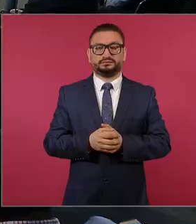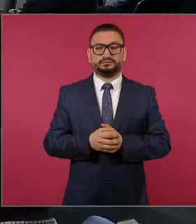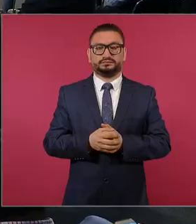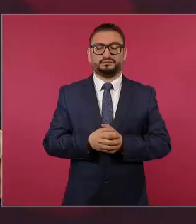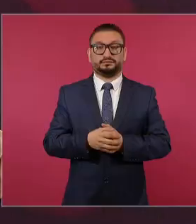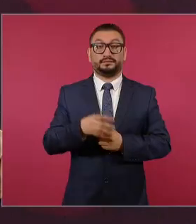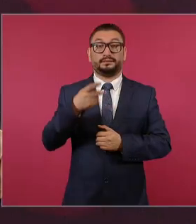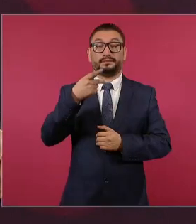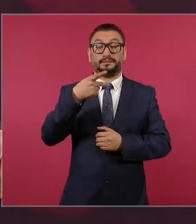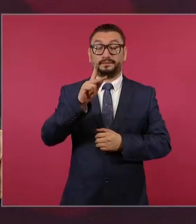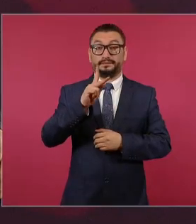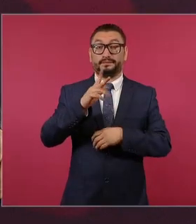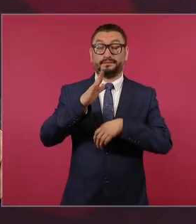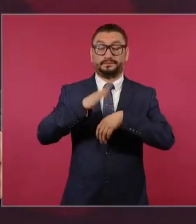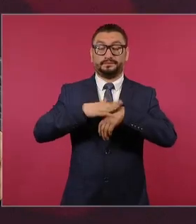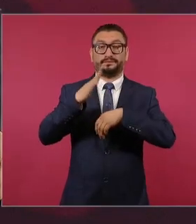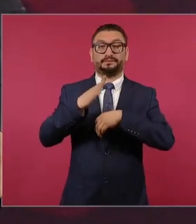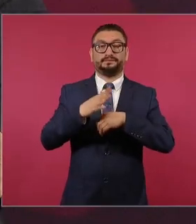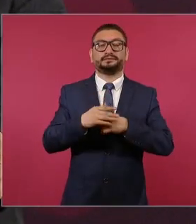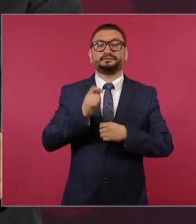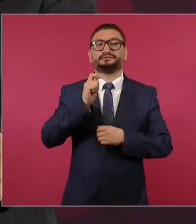Pero además,